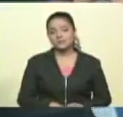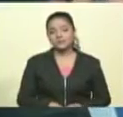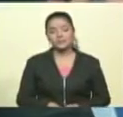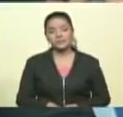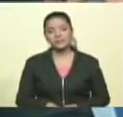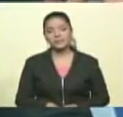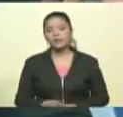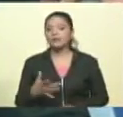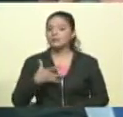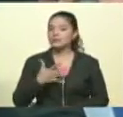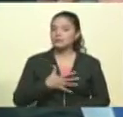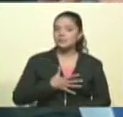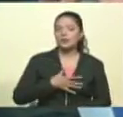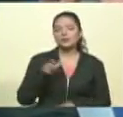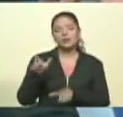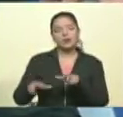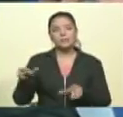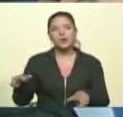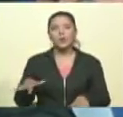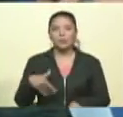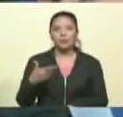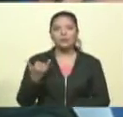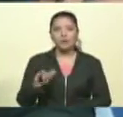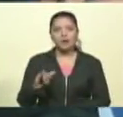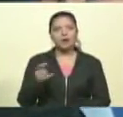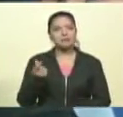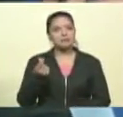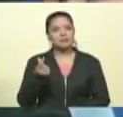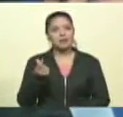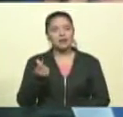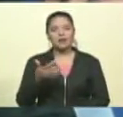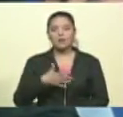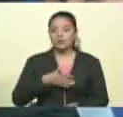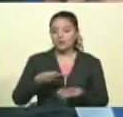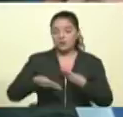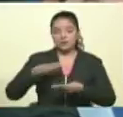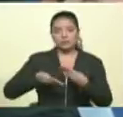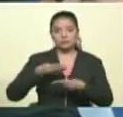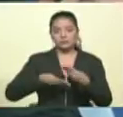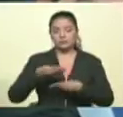el sentimiento de la gente de poder tener su distribución